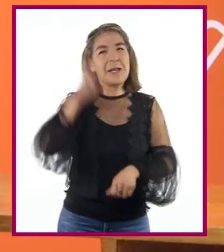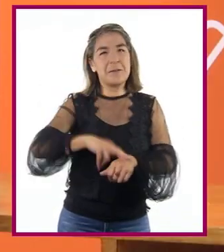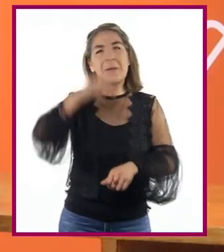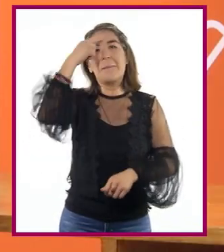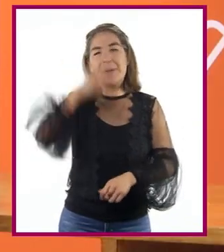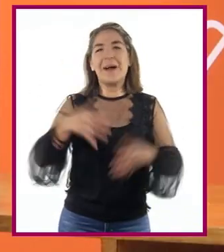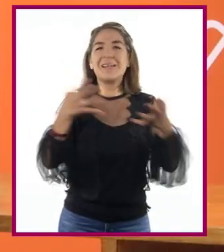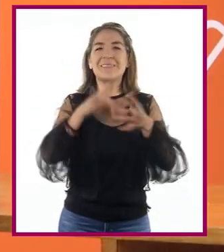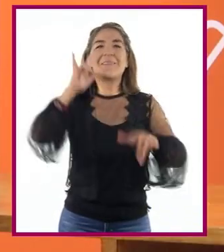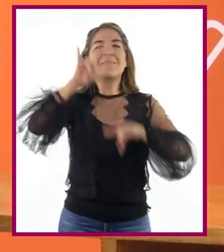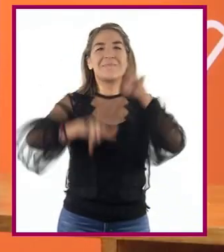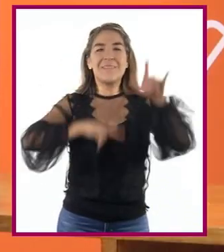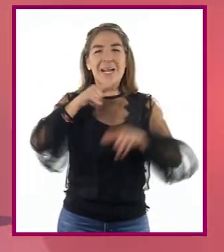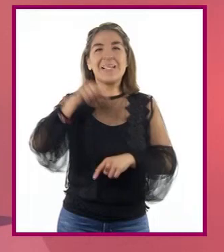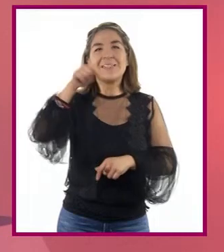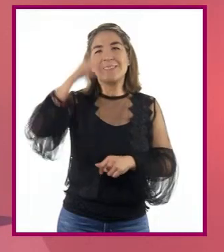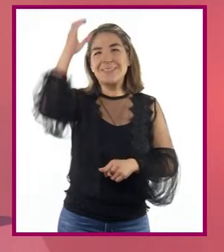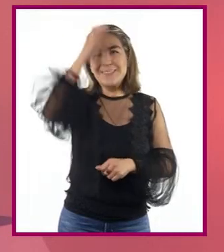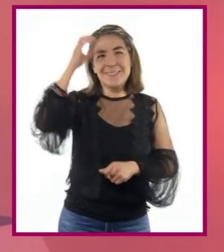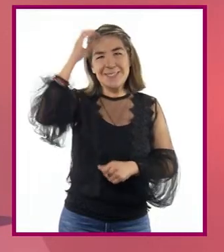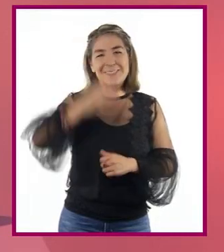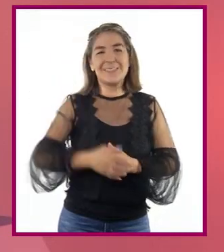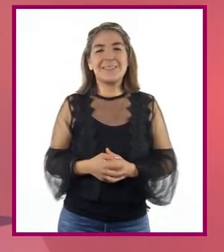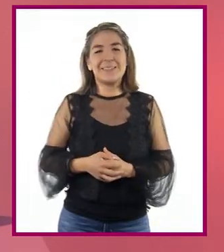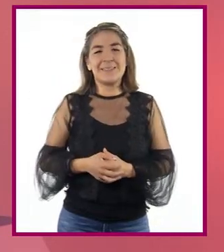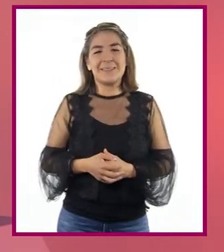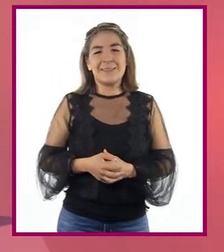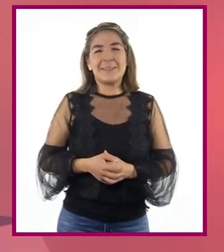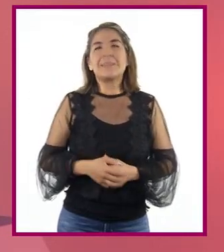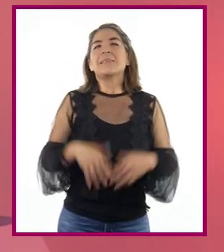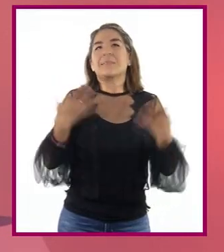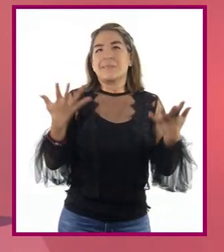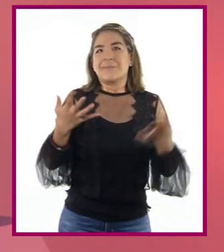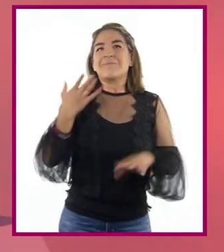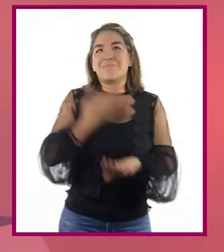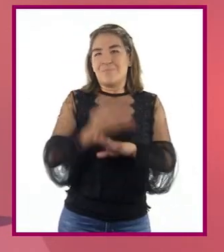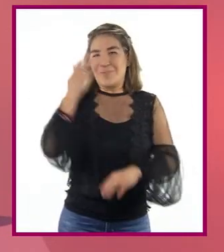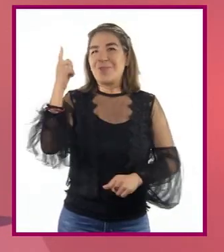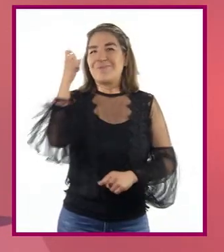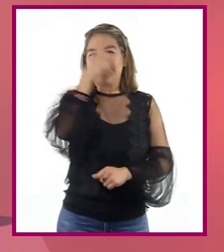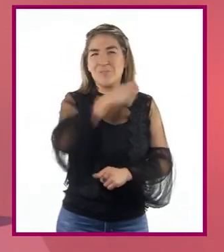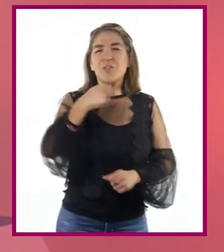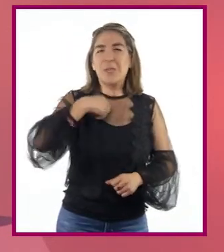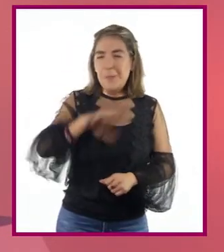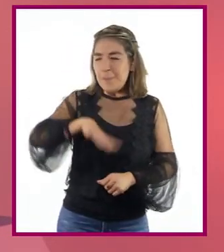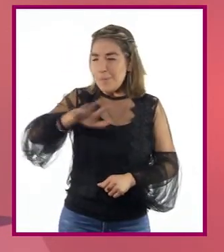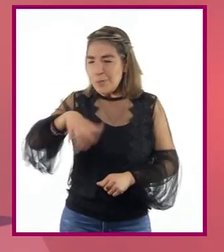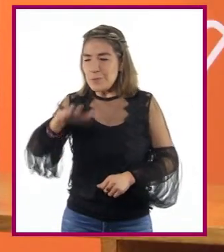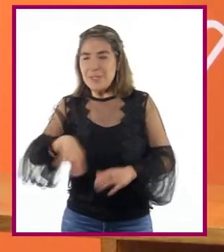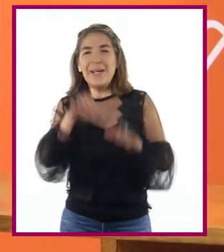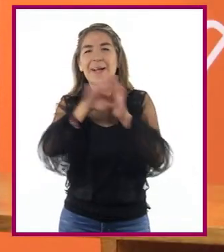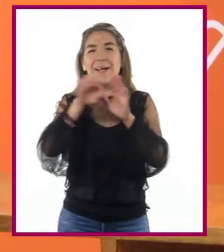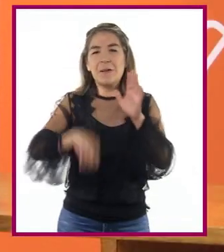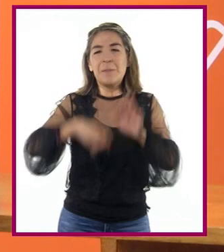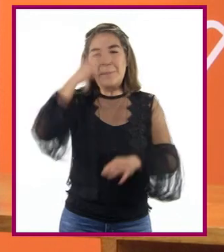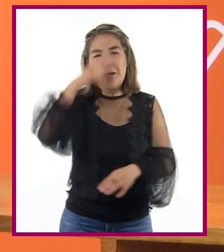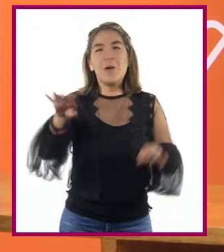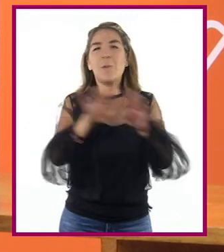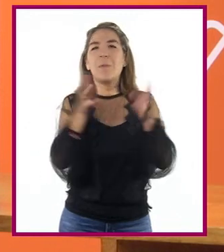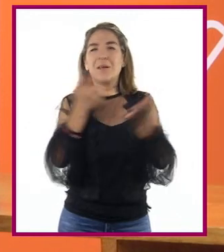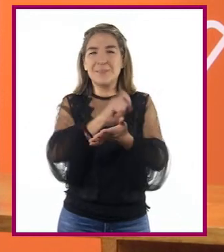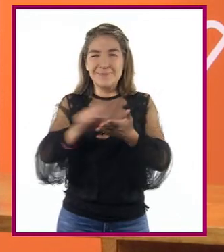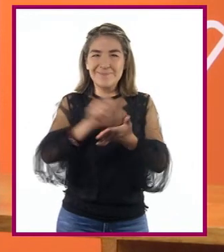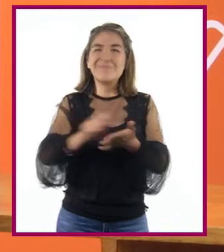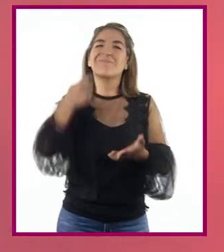hacer una feria de ciencias. Qué complicado fue. Me puse a buscar algunos ejemplos para guiarme, pero aún así